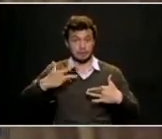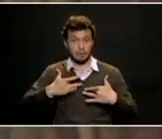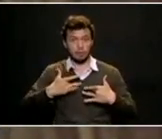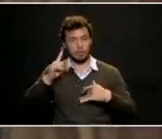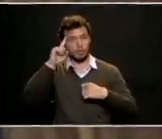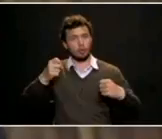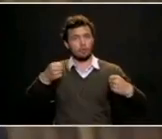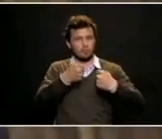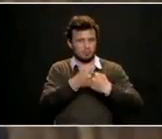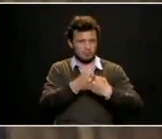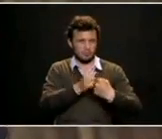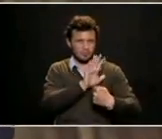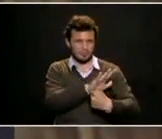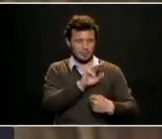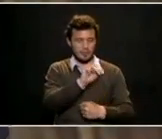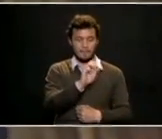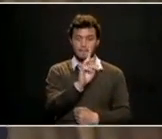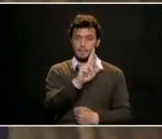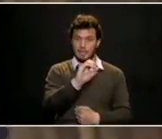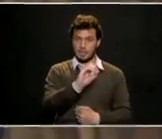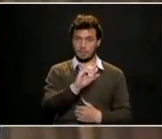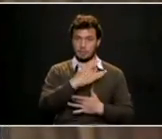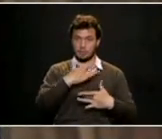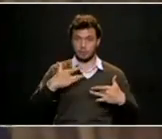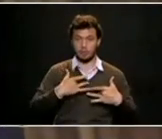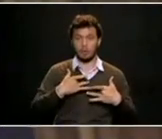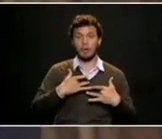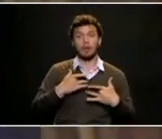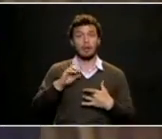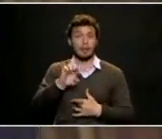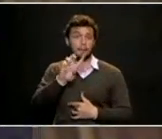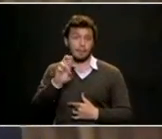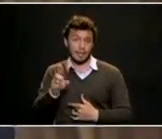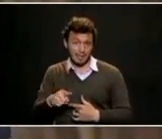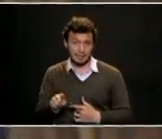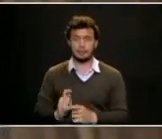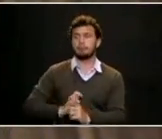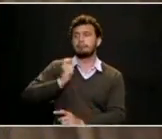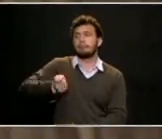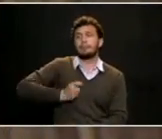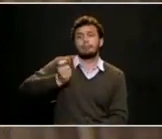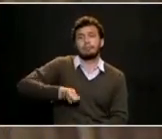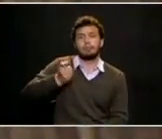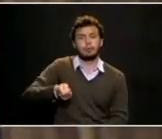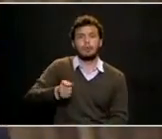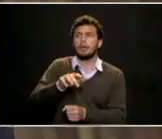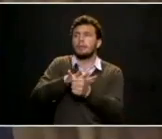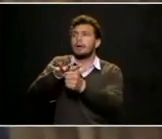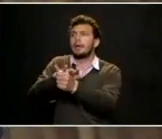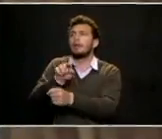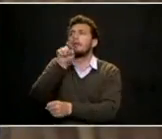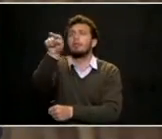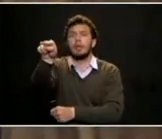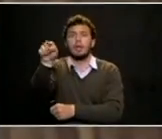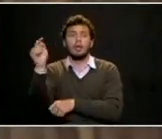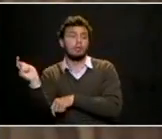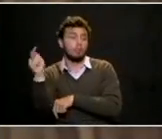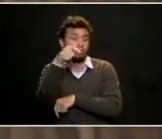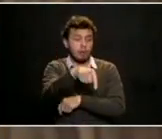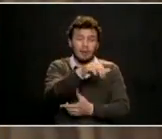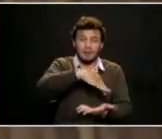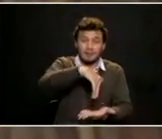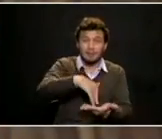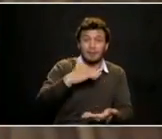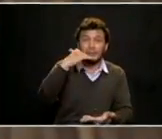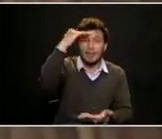personas que están afiliadas a otras EPS y que viven en varios barrios de la ciudad no tengan que desplazarse al centro o al poblado para